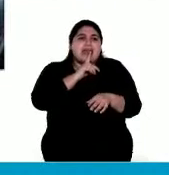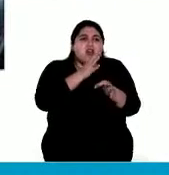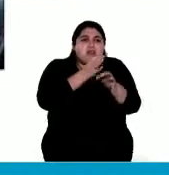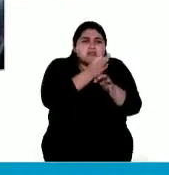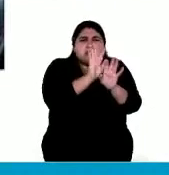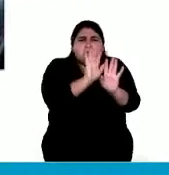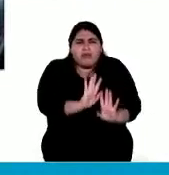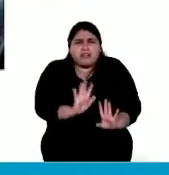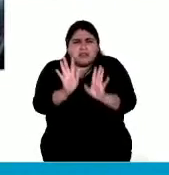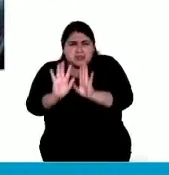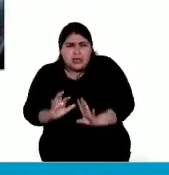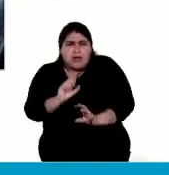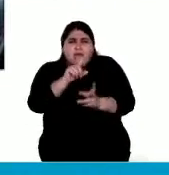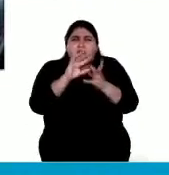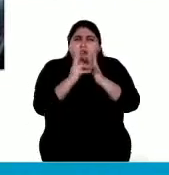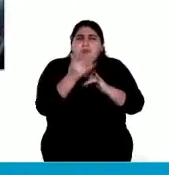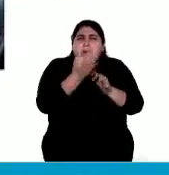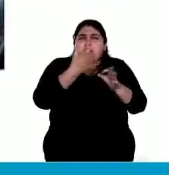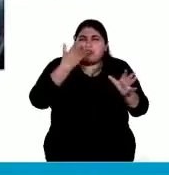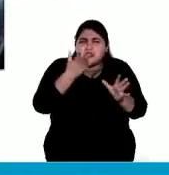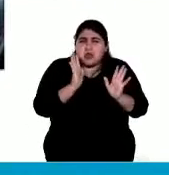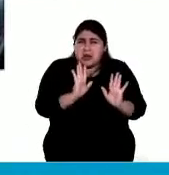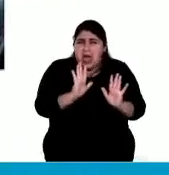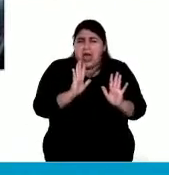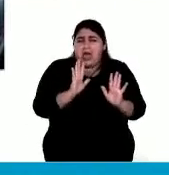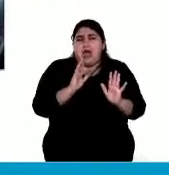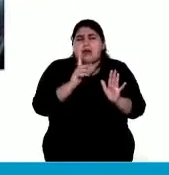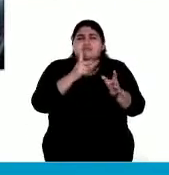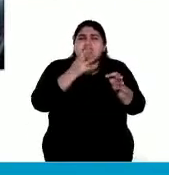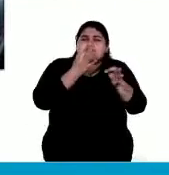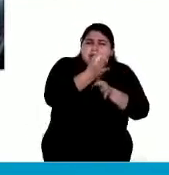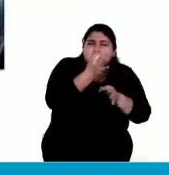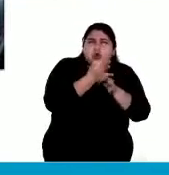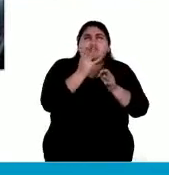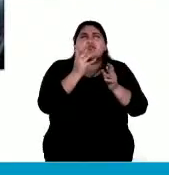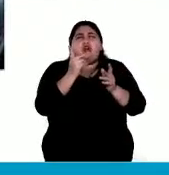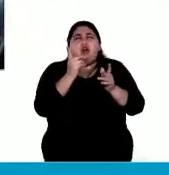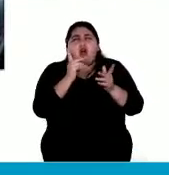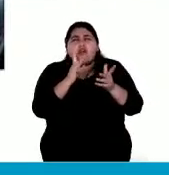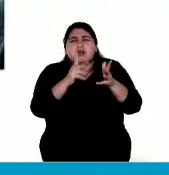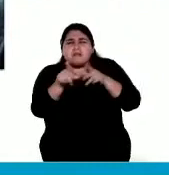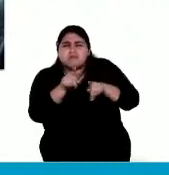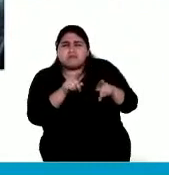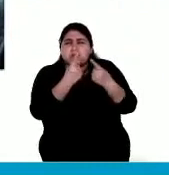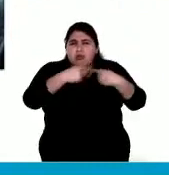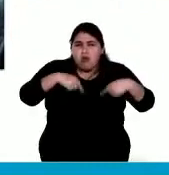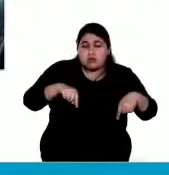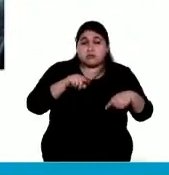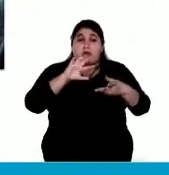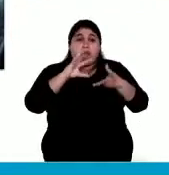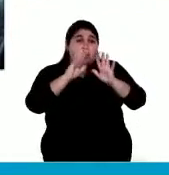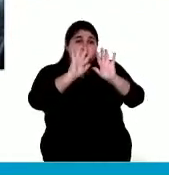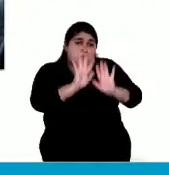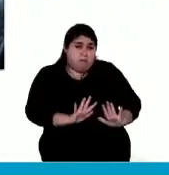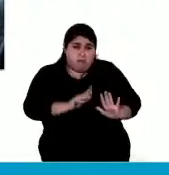manera profesional, ¿sí?, con instrucciones y todo lo que requiere la formación